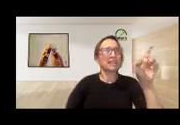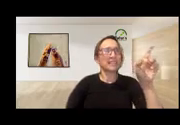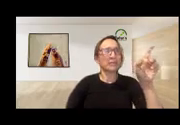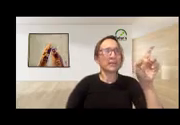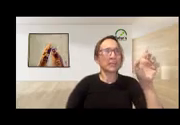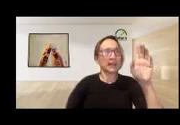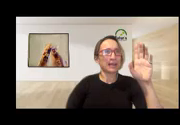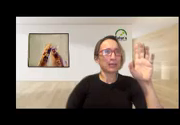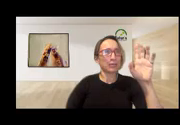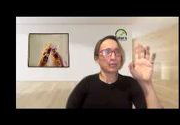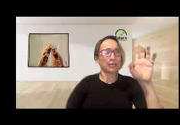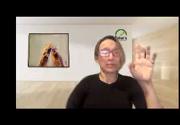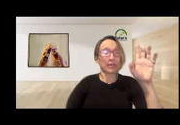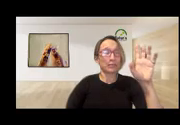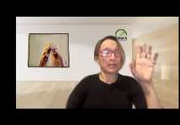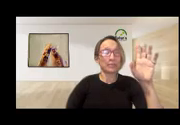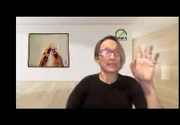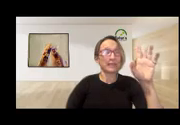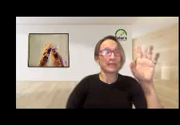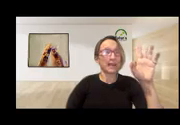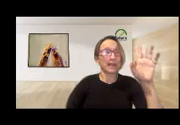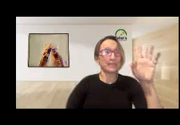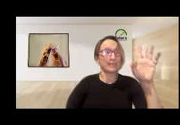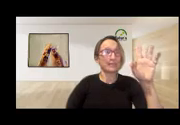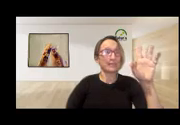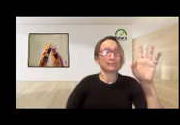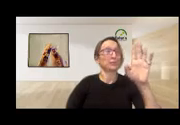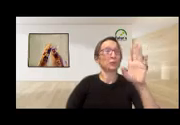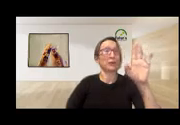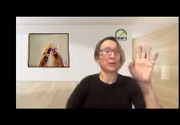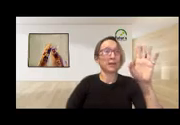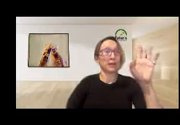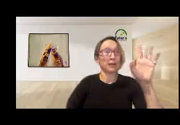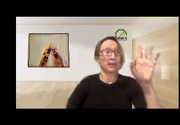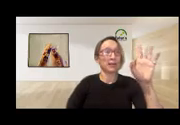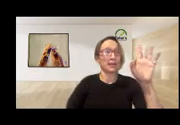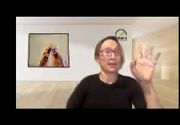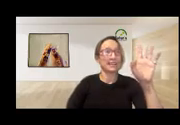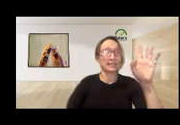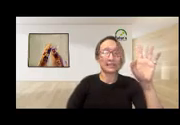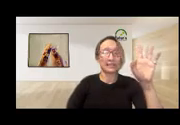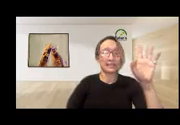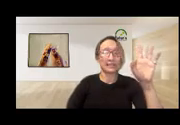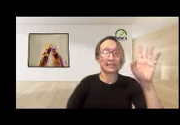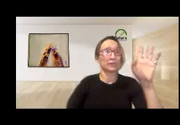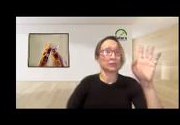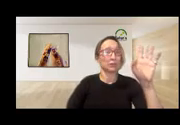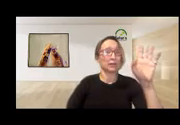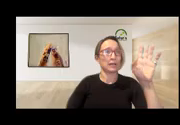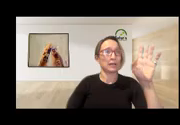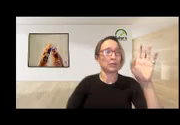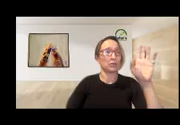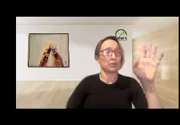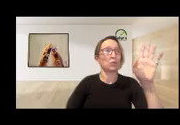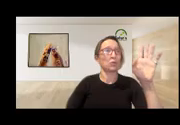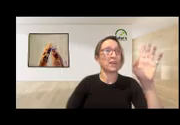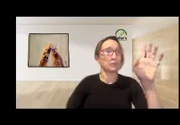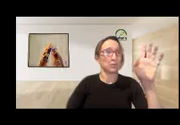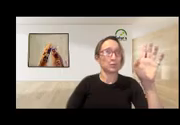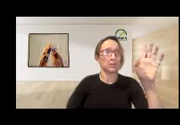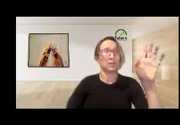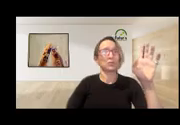Quería mostrarles también porque para mí esta imagen es súper reveladora. Estas son las fotos,